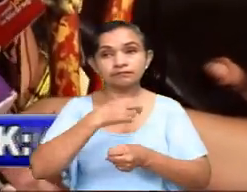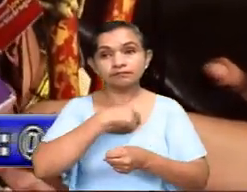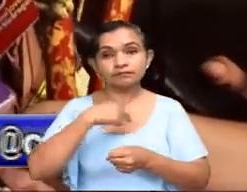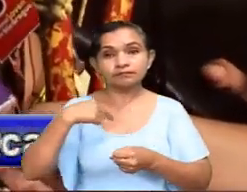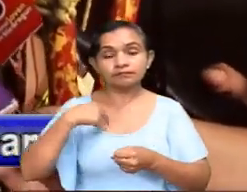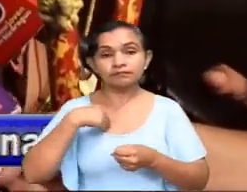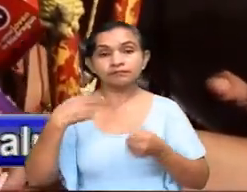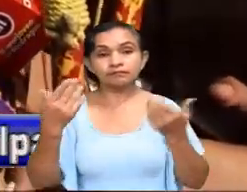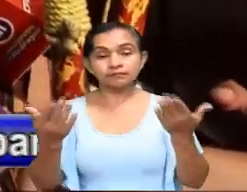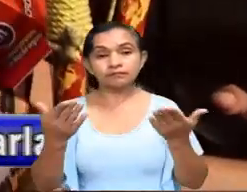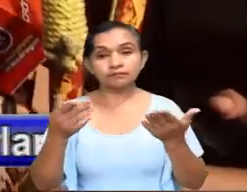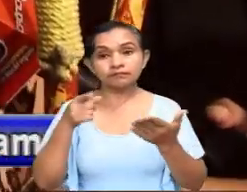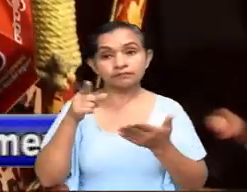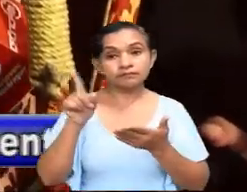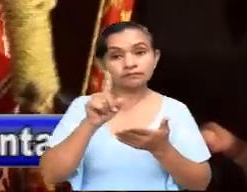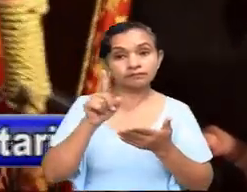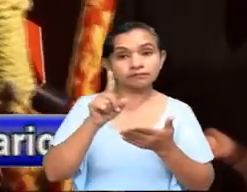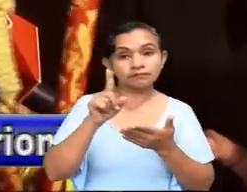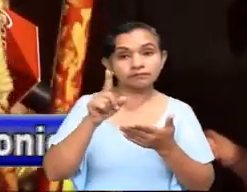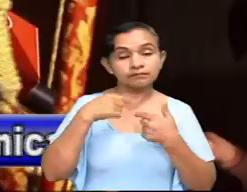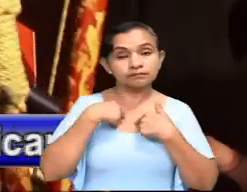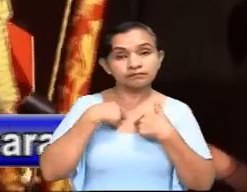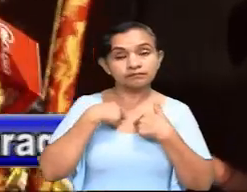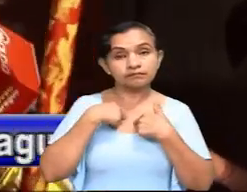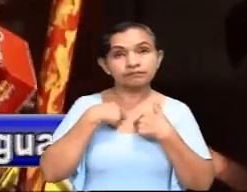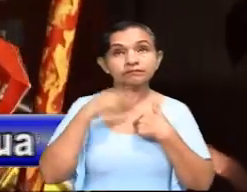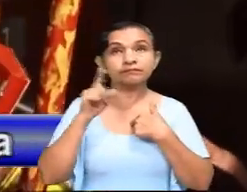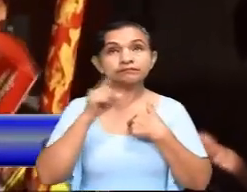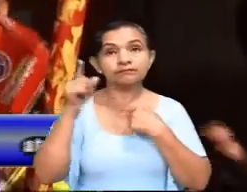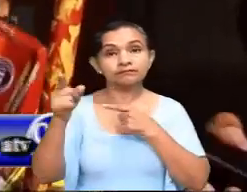barco, porque mientras ella no sea la mayordoma, yo no voy a entrar al barco.